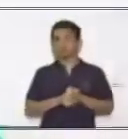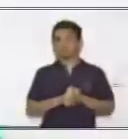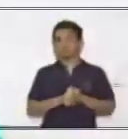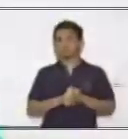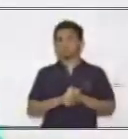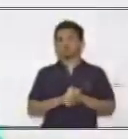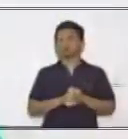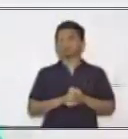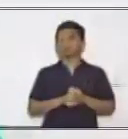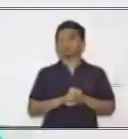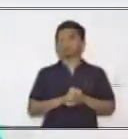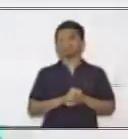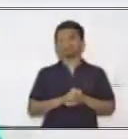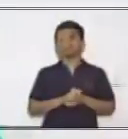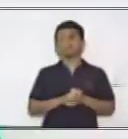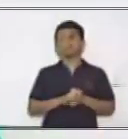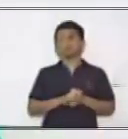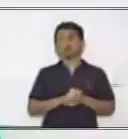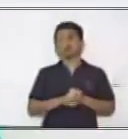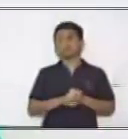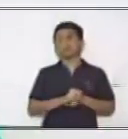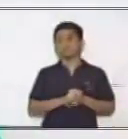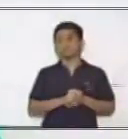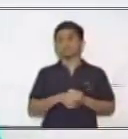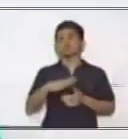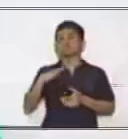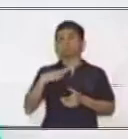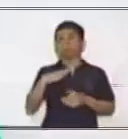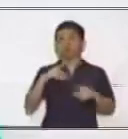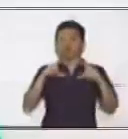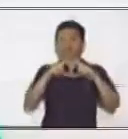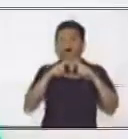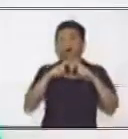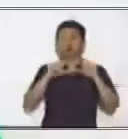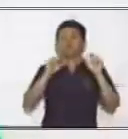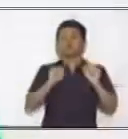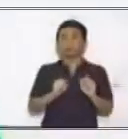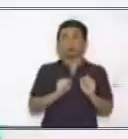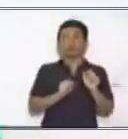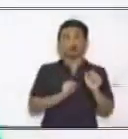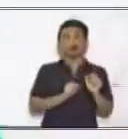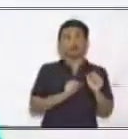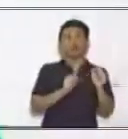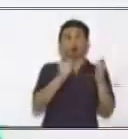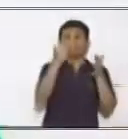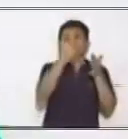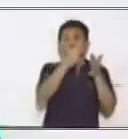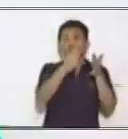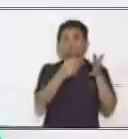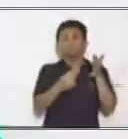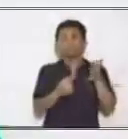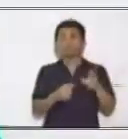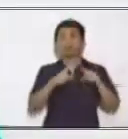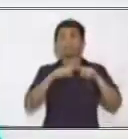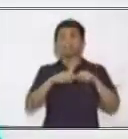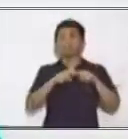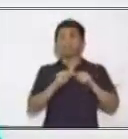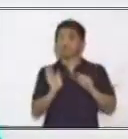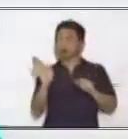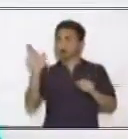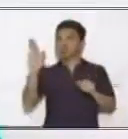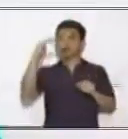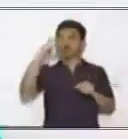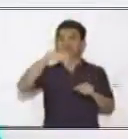Hay triángulos que se pueden clasificar según los lados que